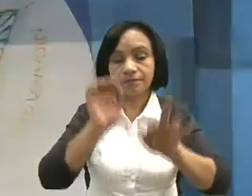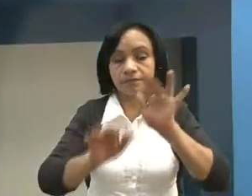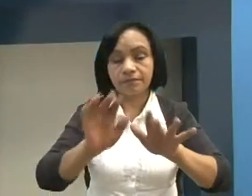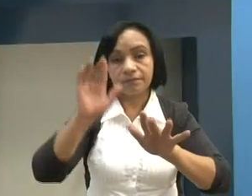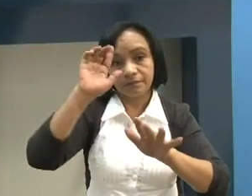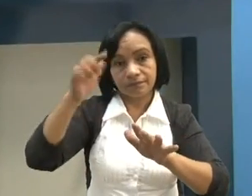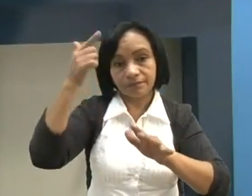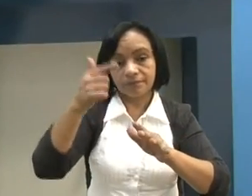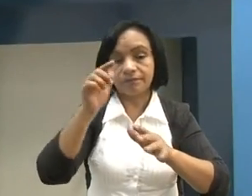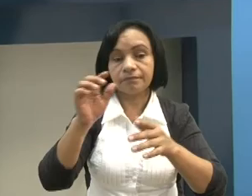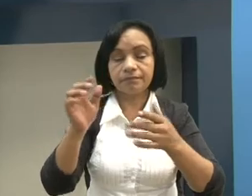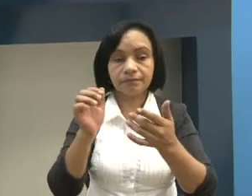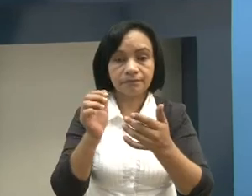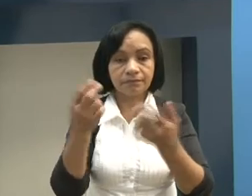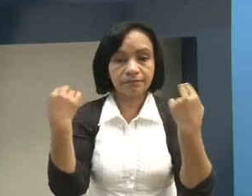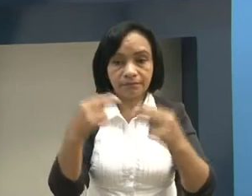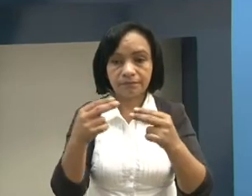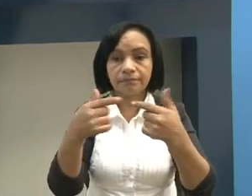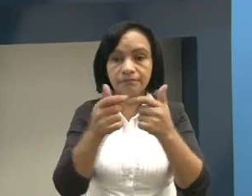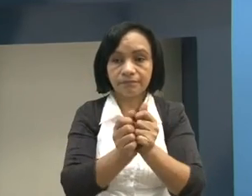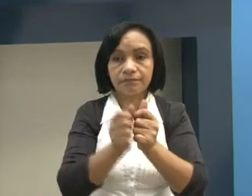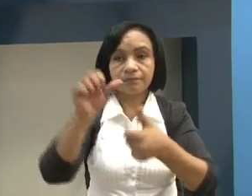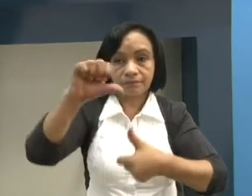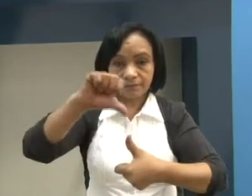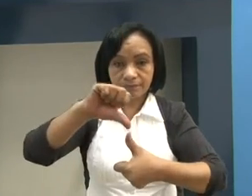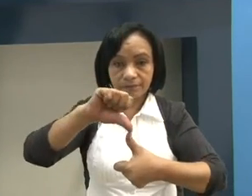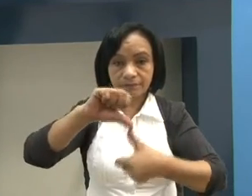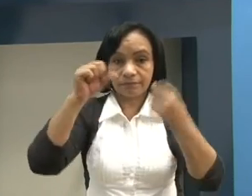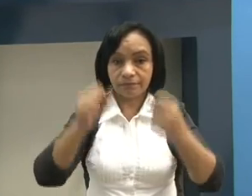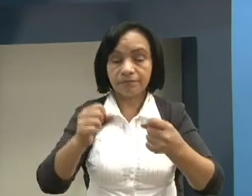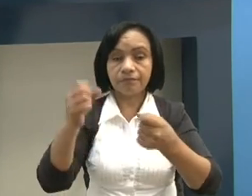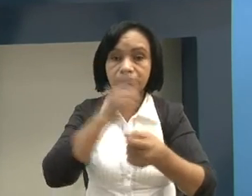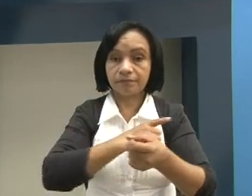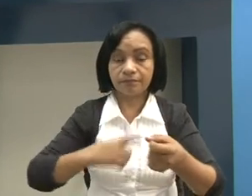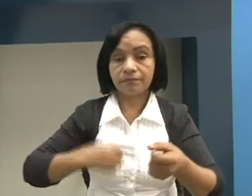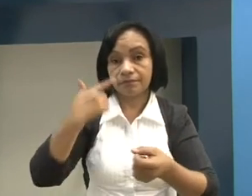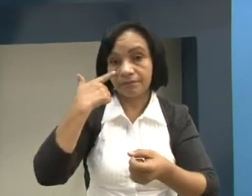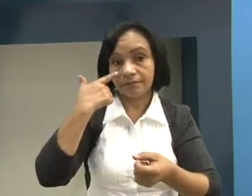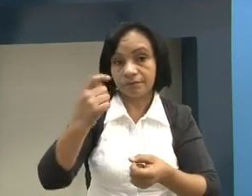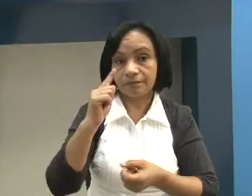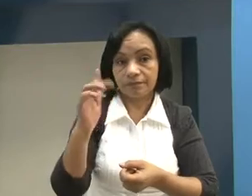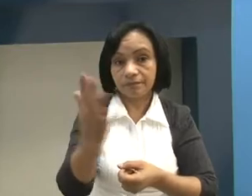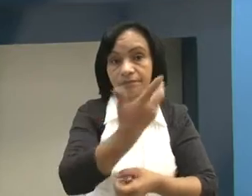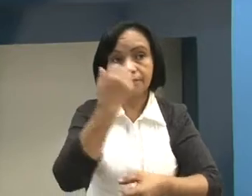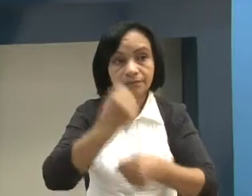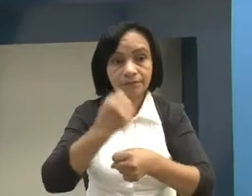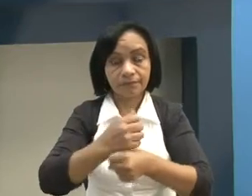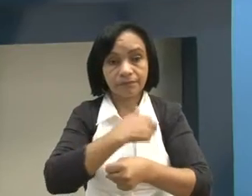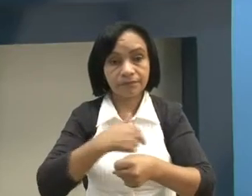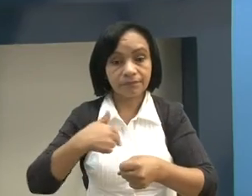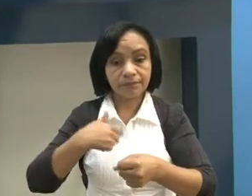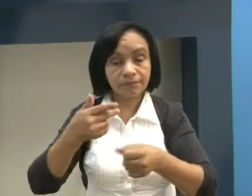Anden y también diputado ante el Parlamento Centroamericano. Diputado, pues conocer un poquito en torno a todo el trabajo que se viene realizando de